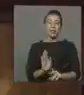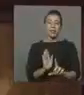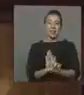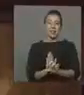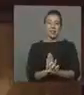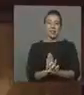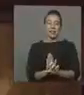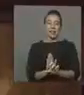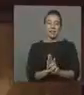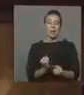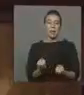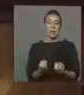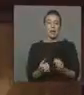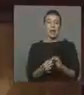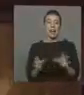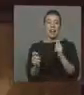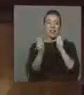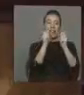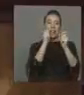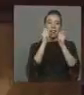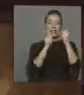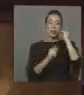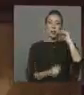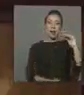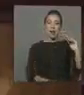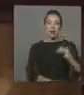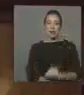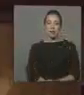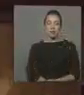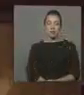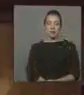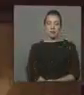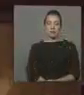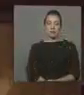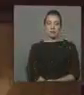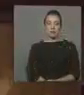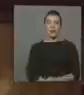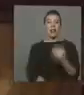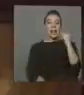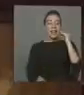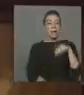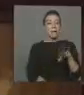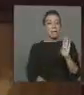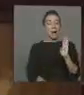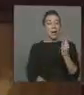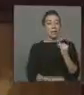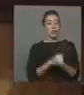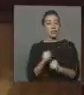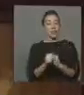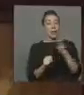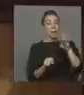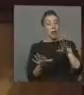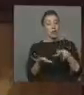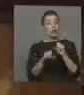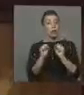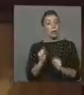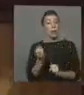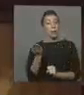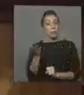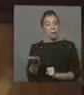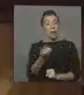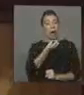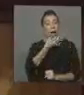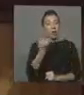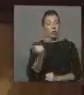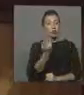legal generará graves riesgos para la menor. Las mayores de 14 y menores de 18 podrán requerir o manifestar